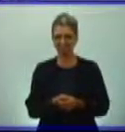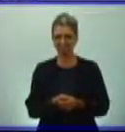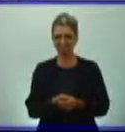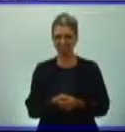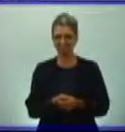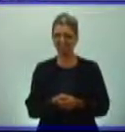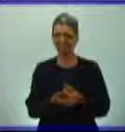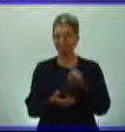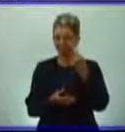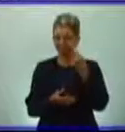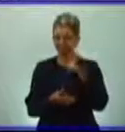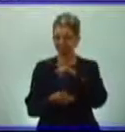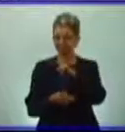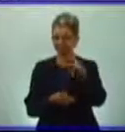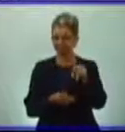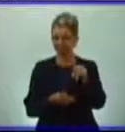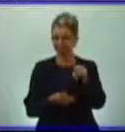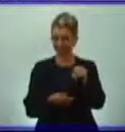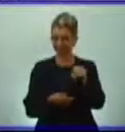¿Ya pueden observar?